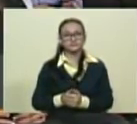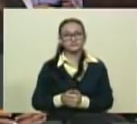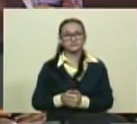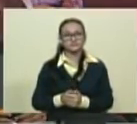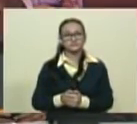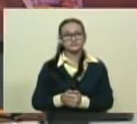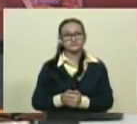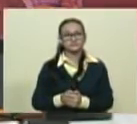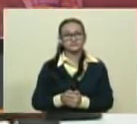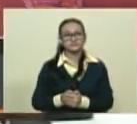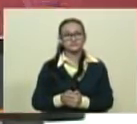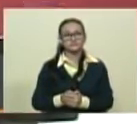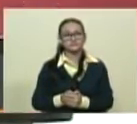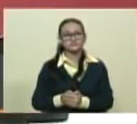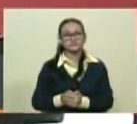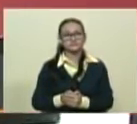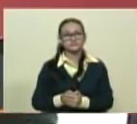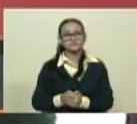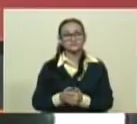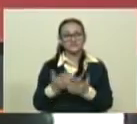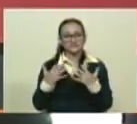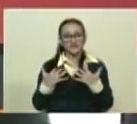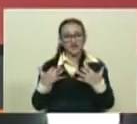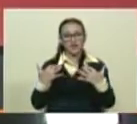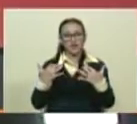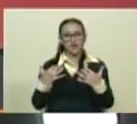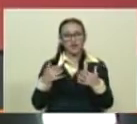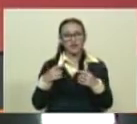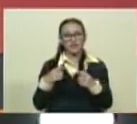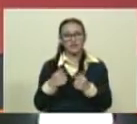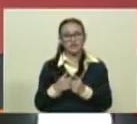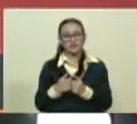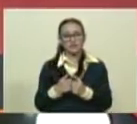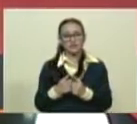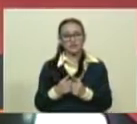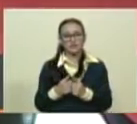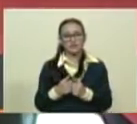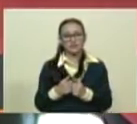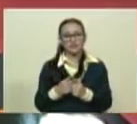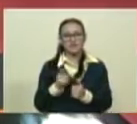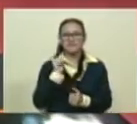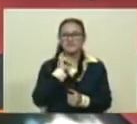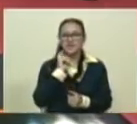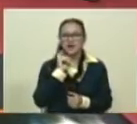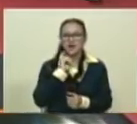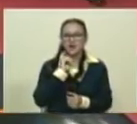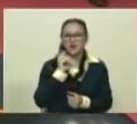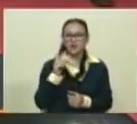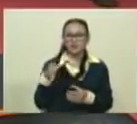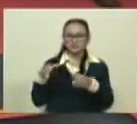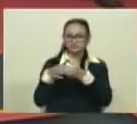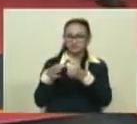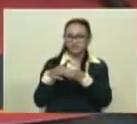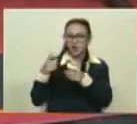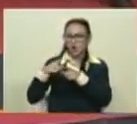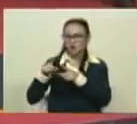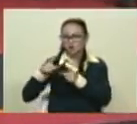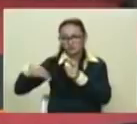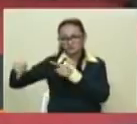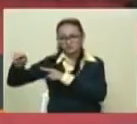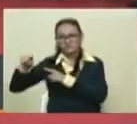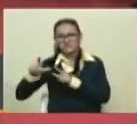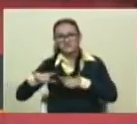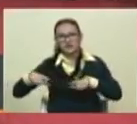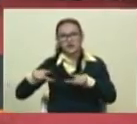En el salón, en un salón, funcionaba el viejo Congreso y en el otro salón